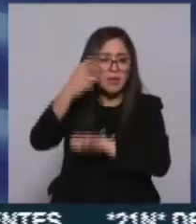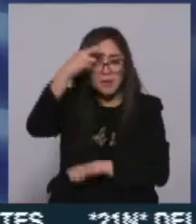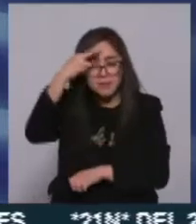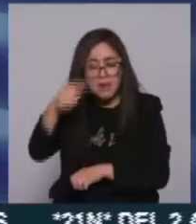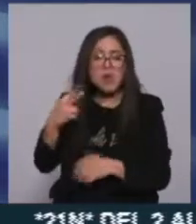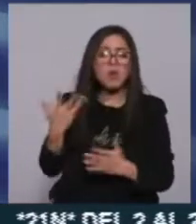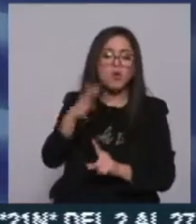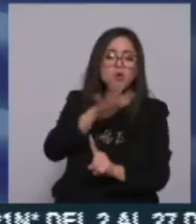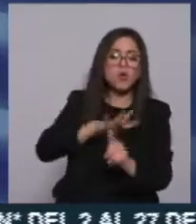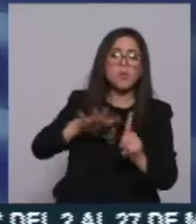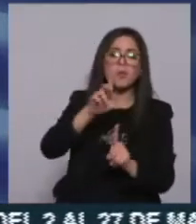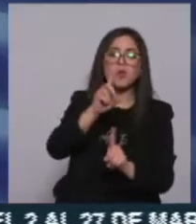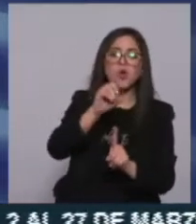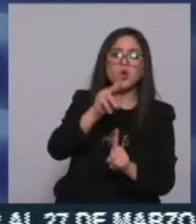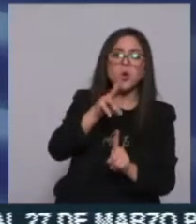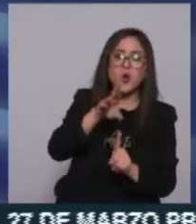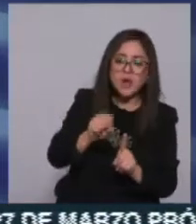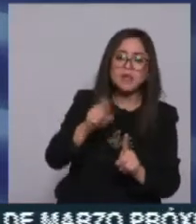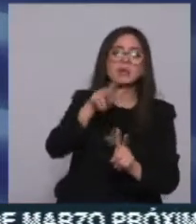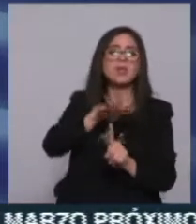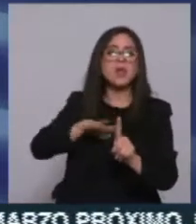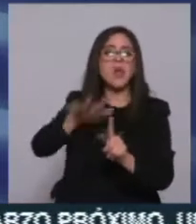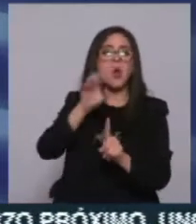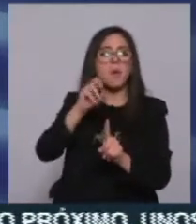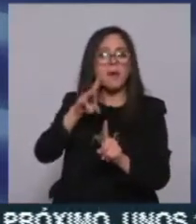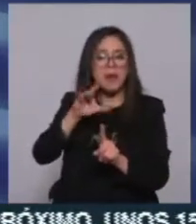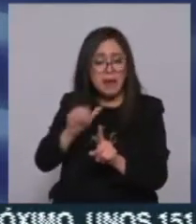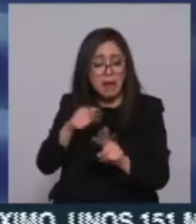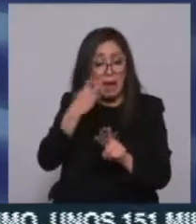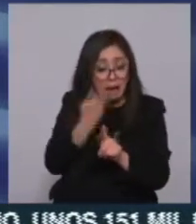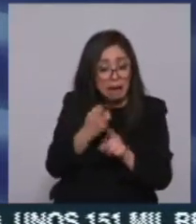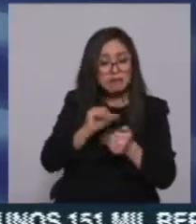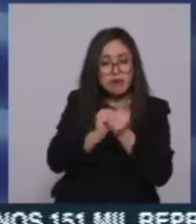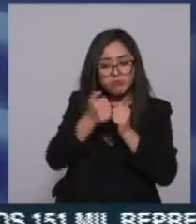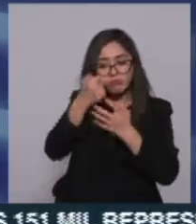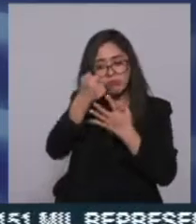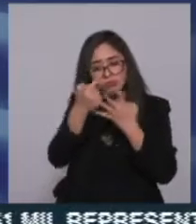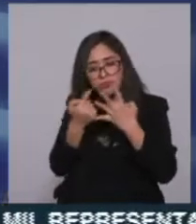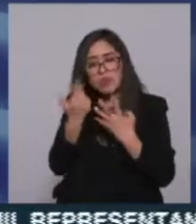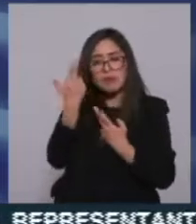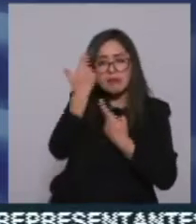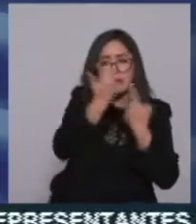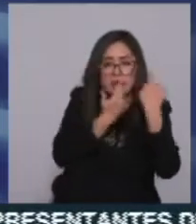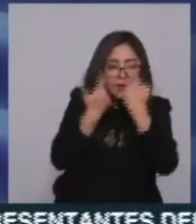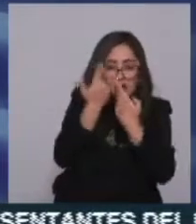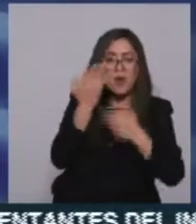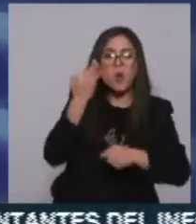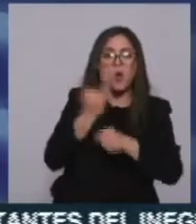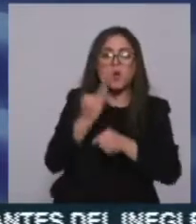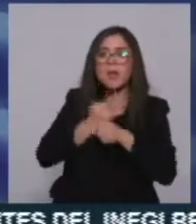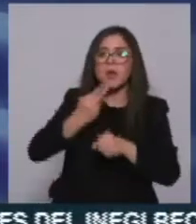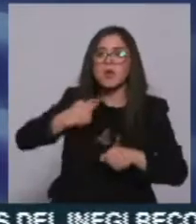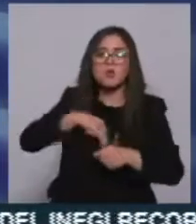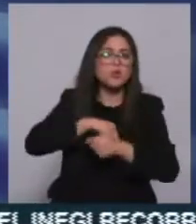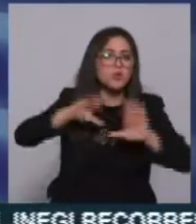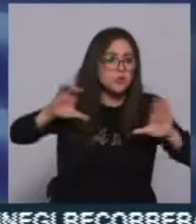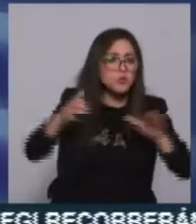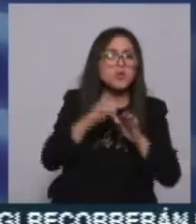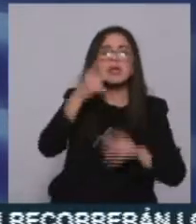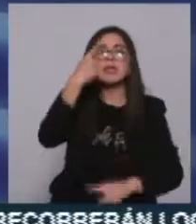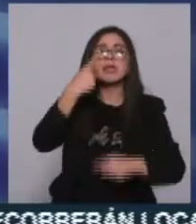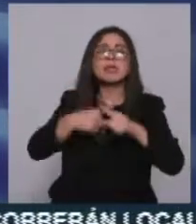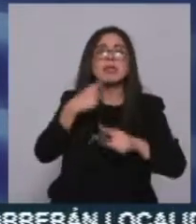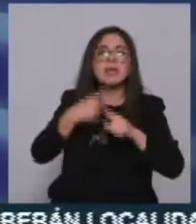son colonias que están realmente, es como un hueco que tiene ahorita el polígono en cómo funciona. Entonces estamos por ver qué operadora va a empezar